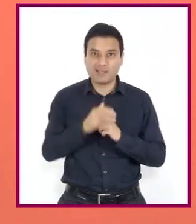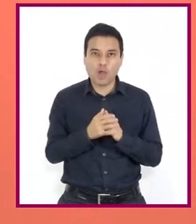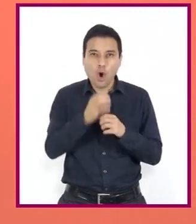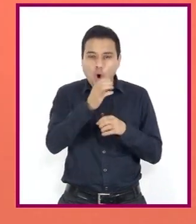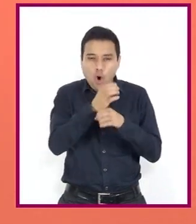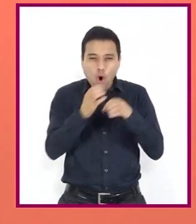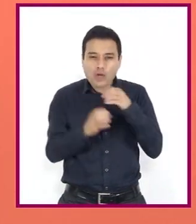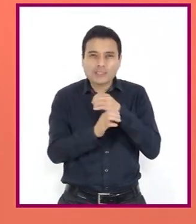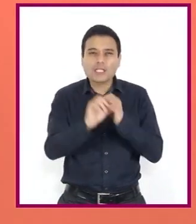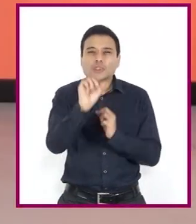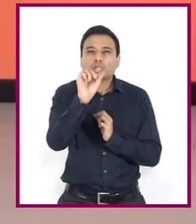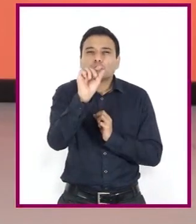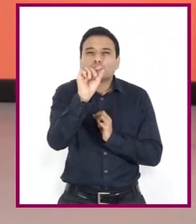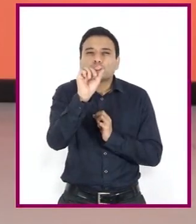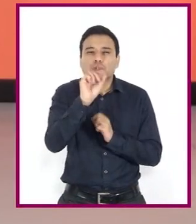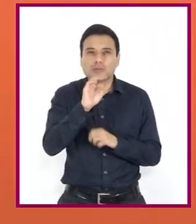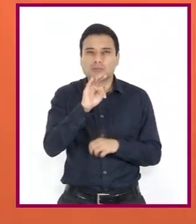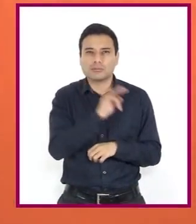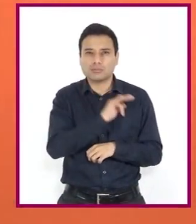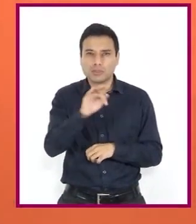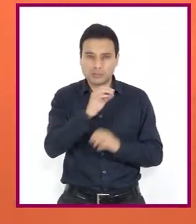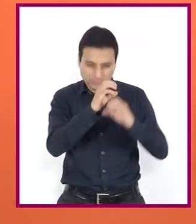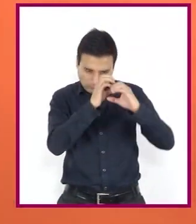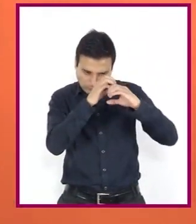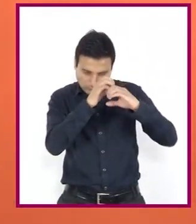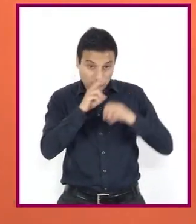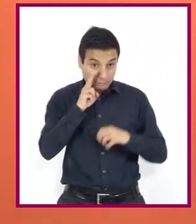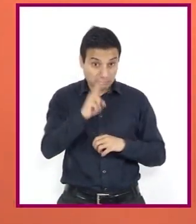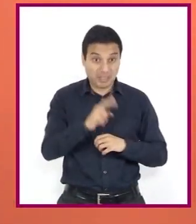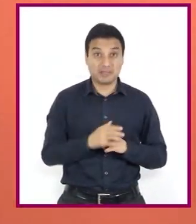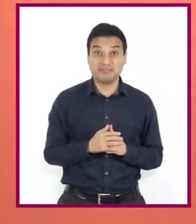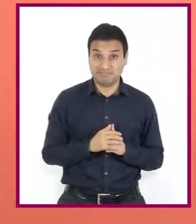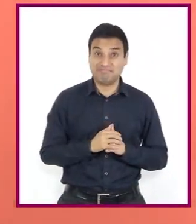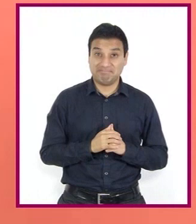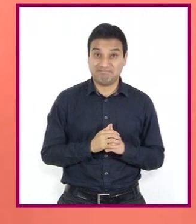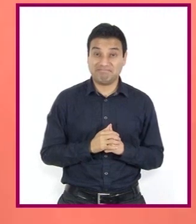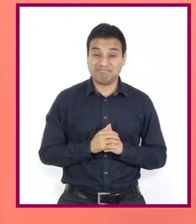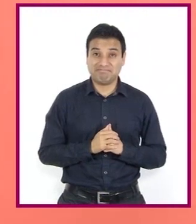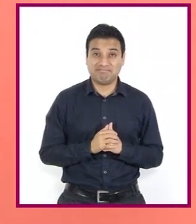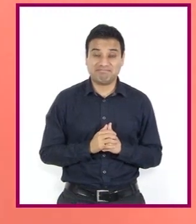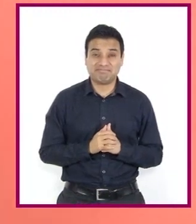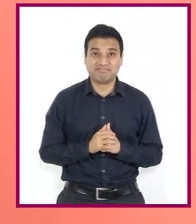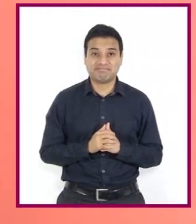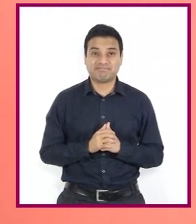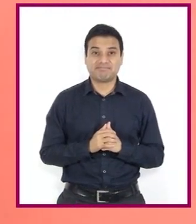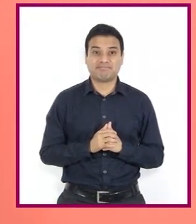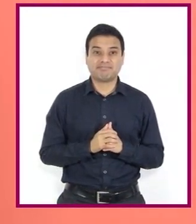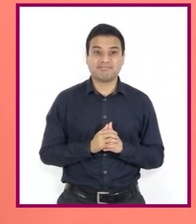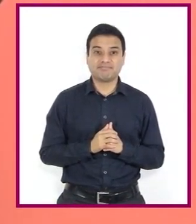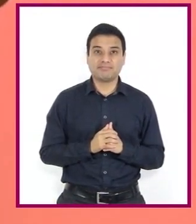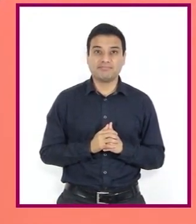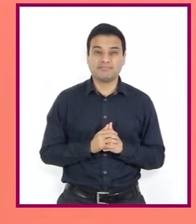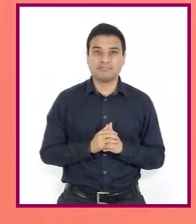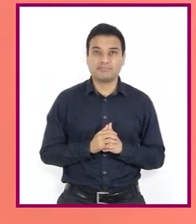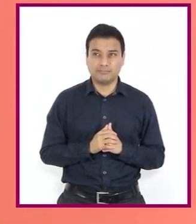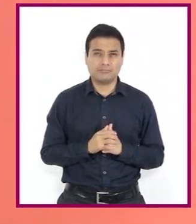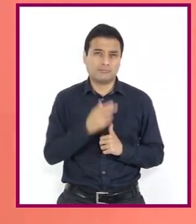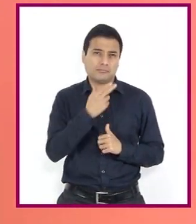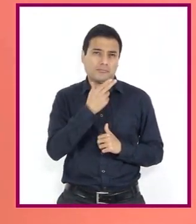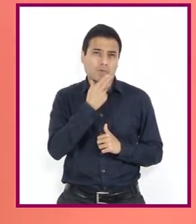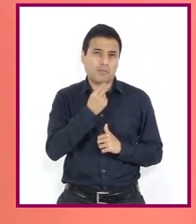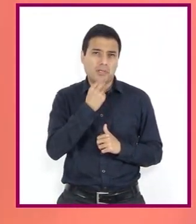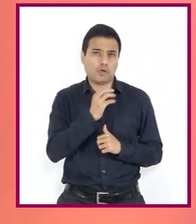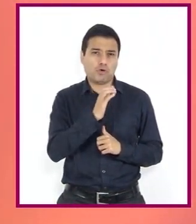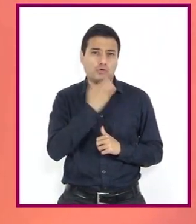como en este microscopio, sobre la cabeza de un alfiler. Entonces observaba a través de